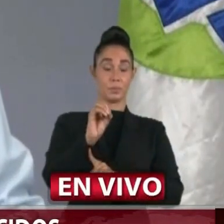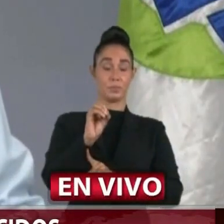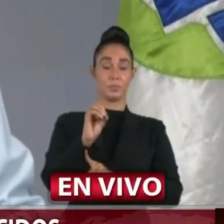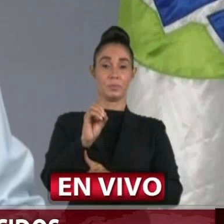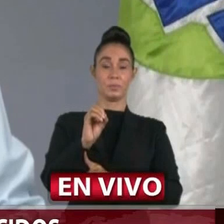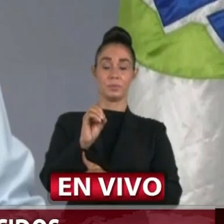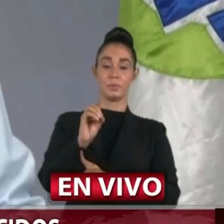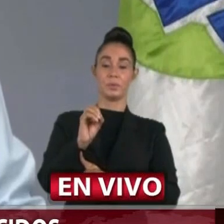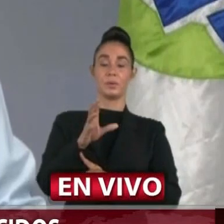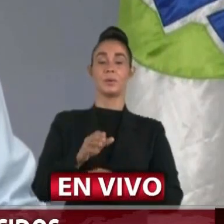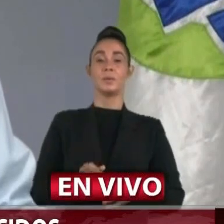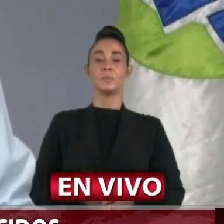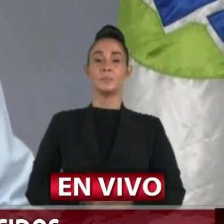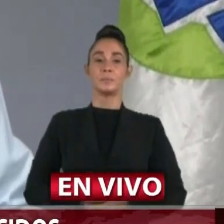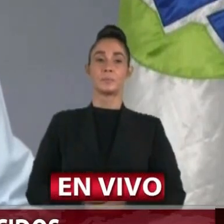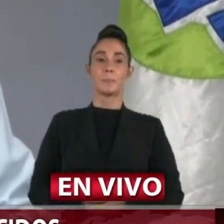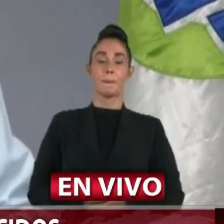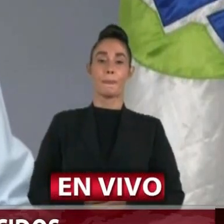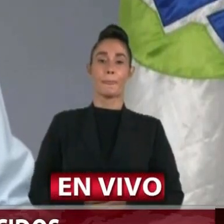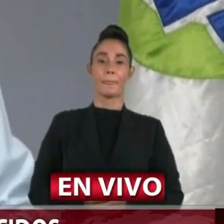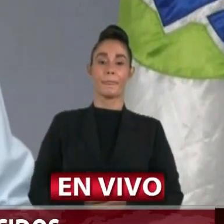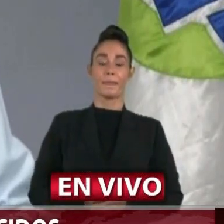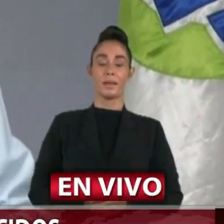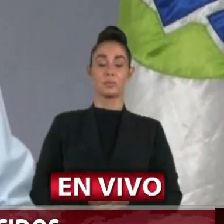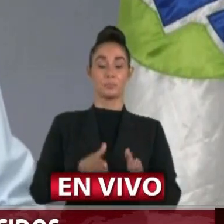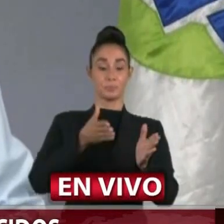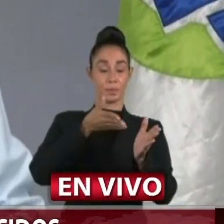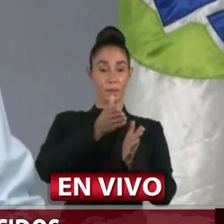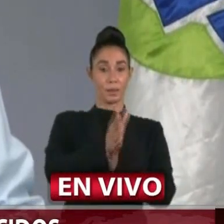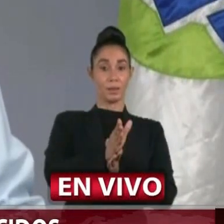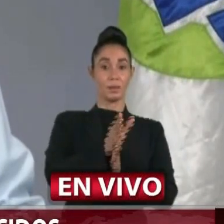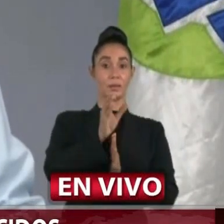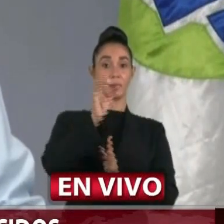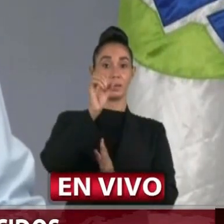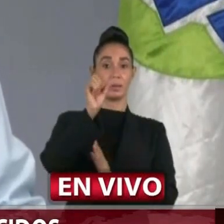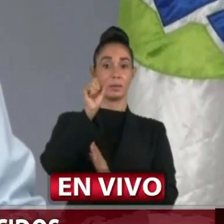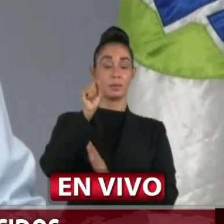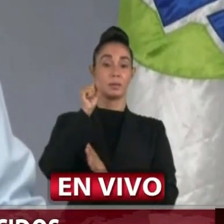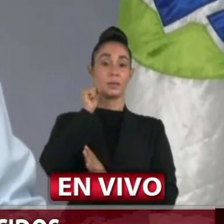23.7% correspondiendo a Santo Domingo de Guzmán,